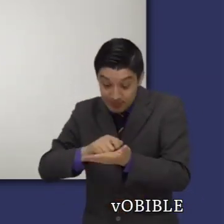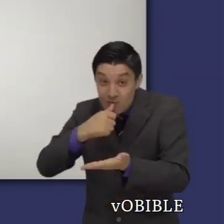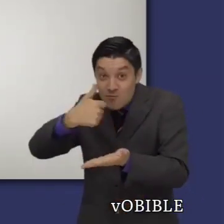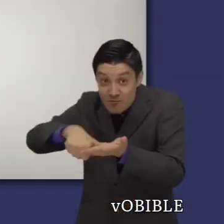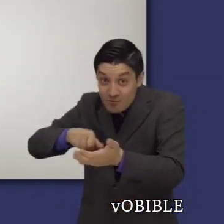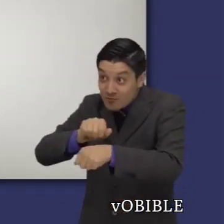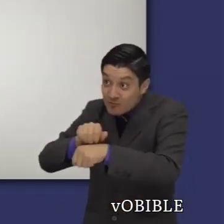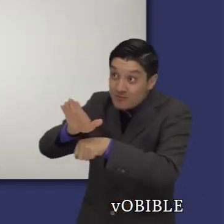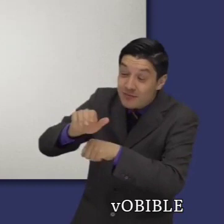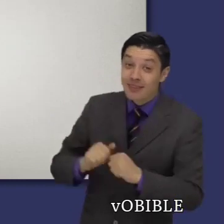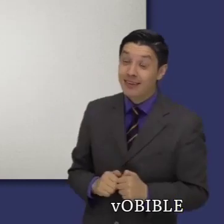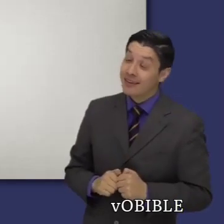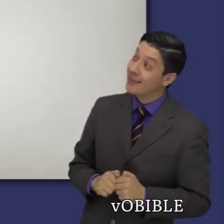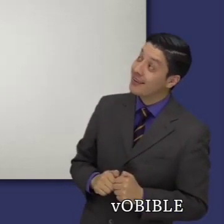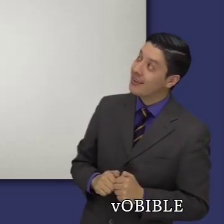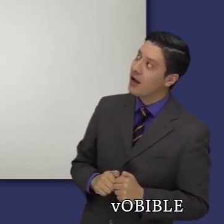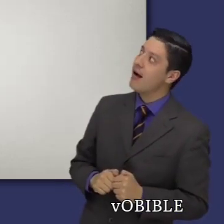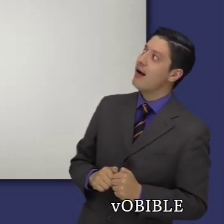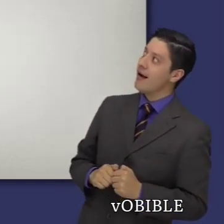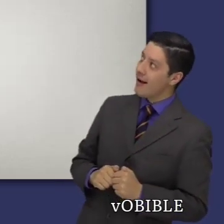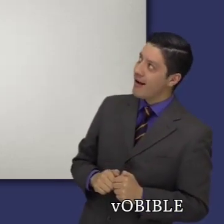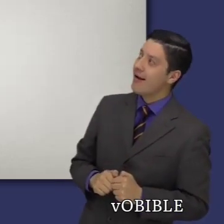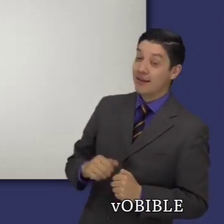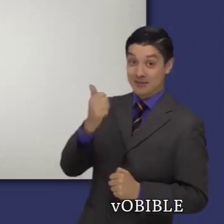La Carta a los Romanos tiene 16 capítulos.